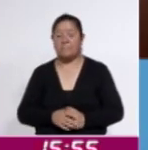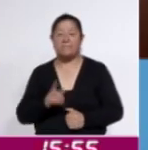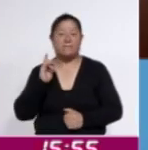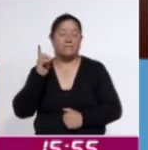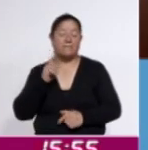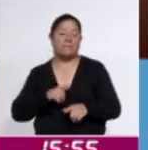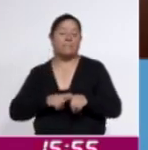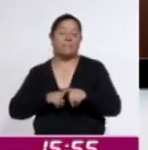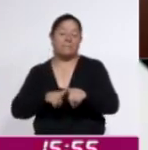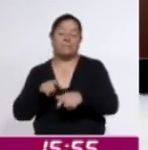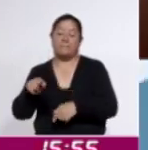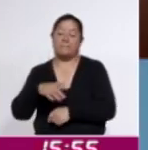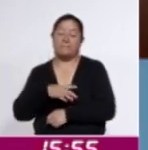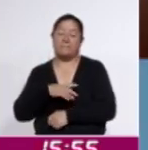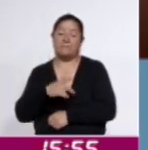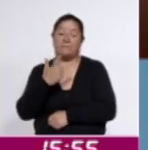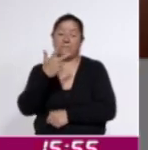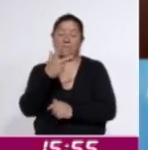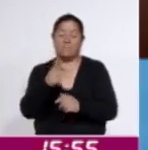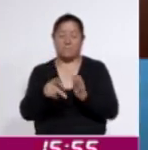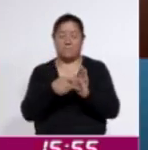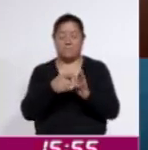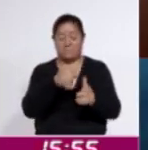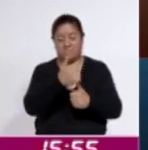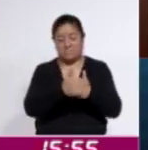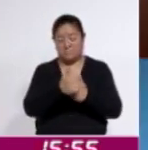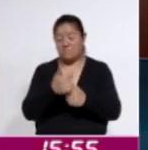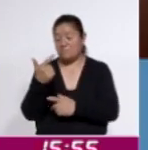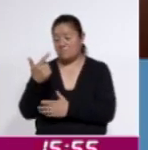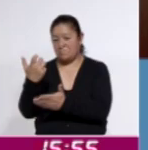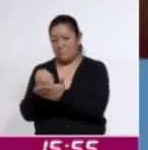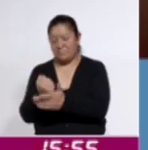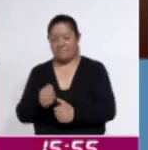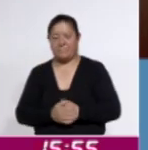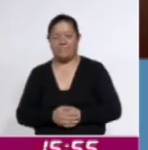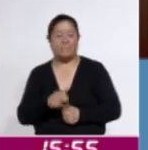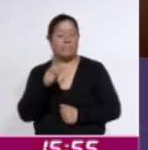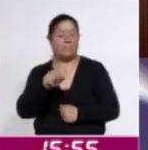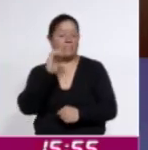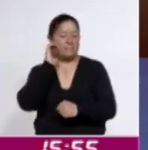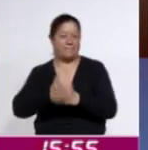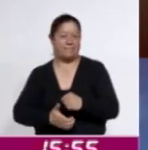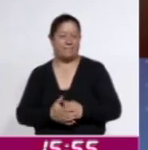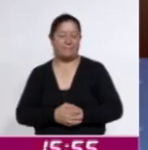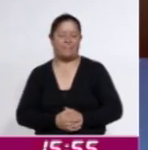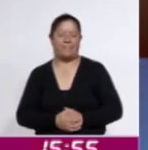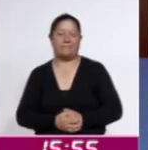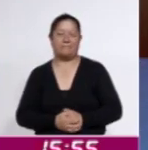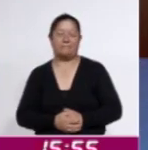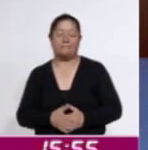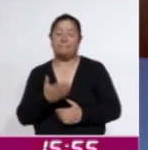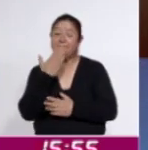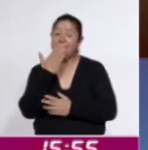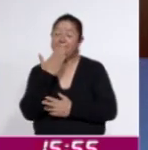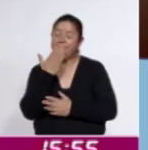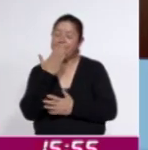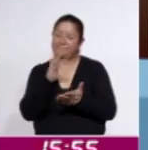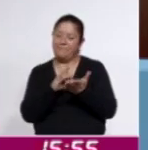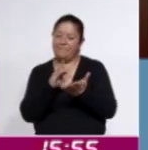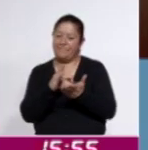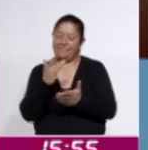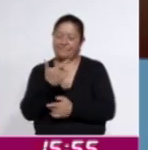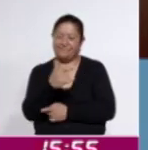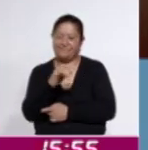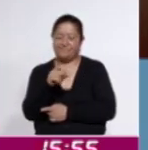7 triunfos en 8 duelos que se han enfrentado. Jesús, amigos del auditorio, con esta información culminamos este bloque. Muy bien, muchísimas gracias, Giovanni,